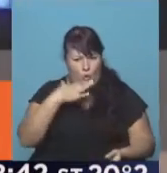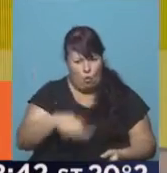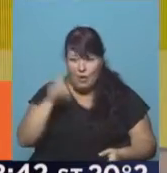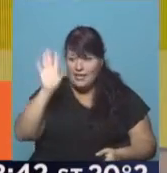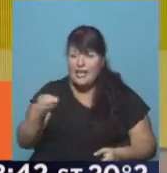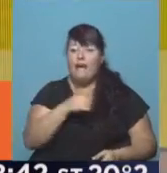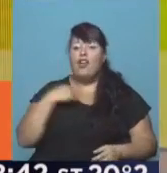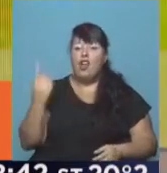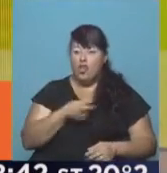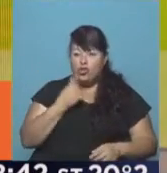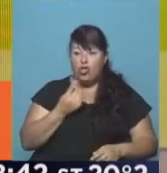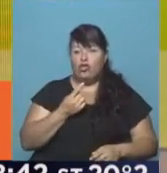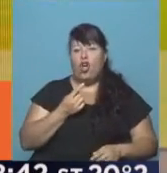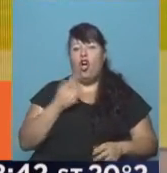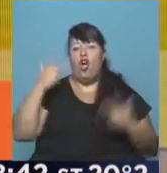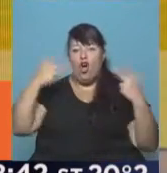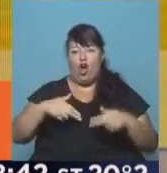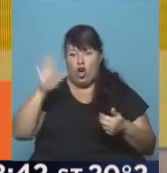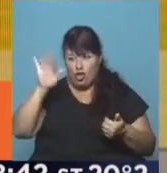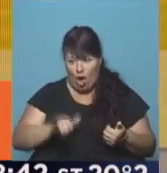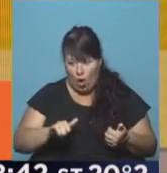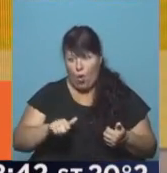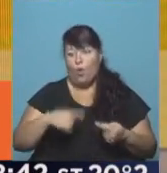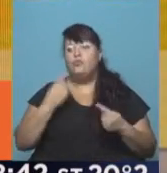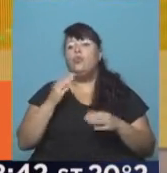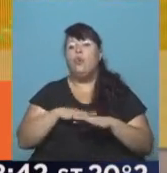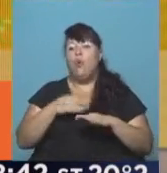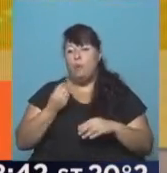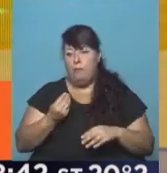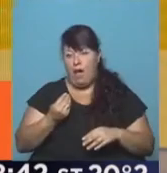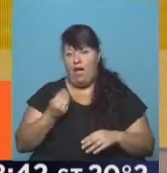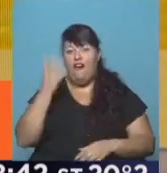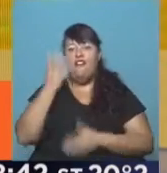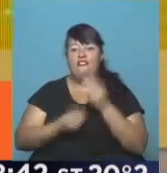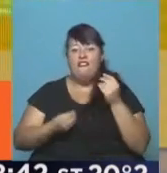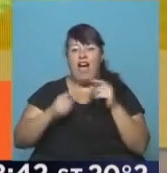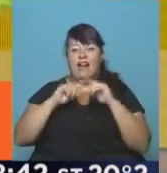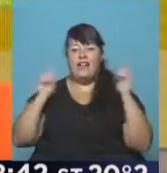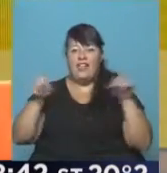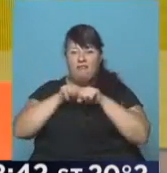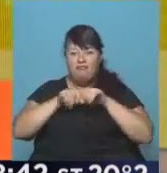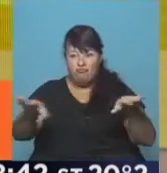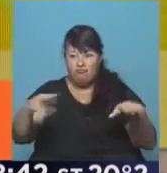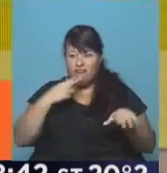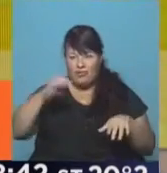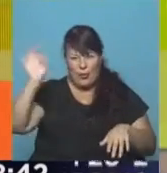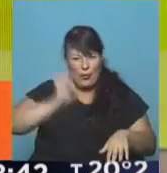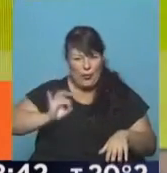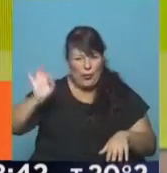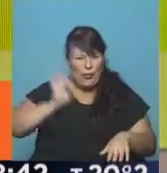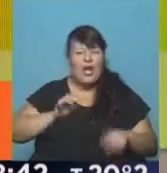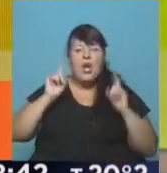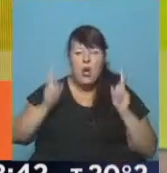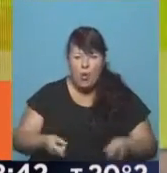saben que nosotros tenemos cortes de energía eléctrica muchas veces porque están fallando los circuitos de distribución que son añejos a